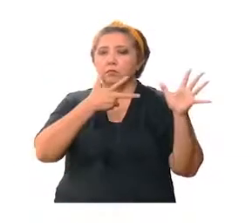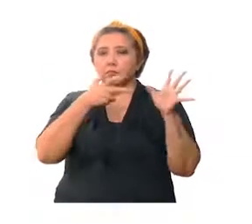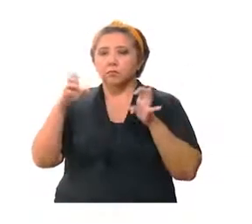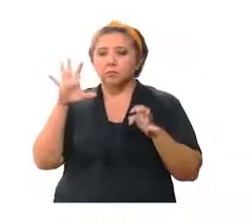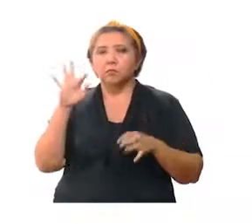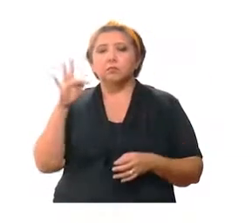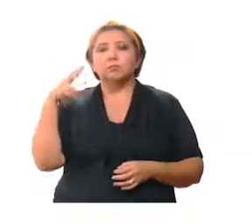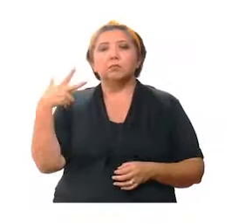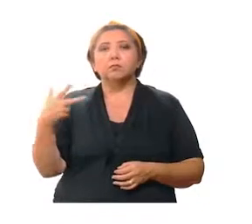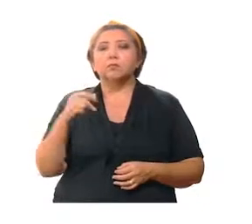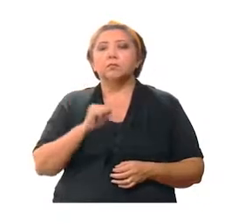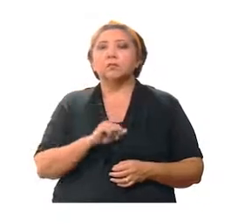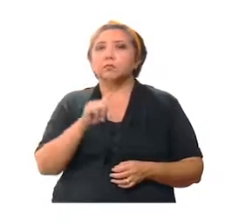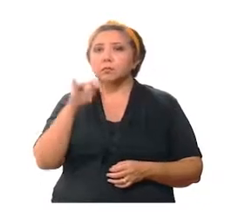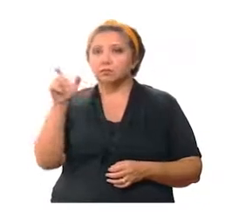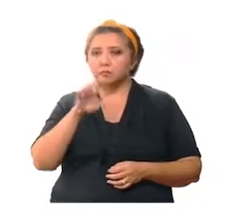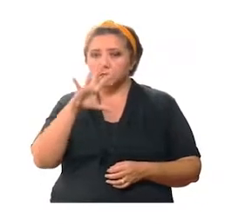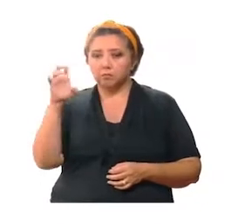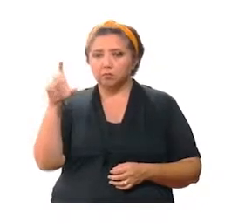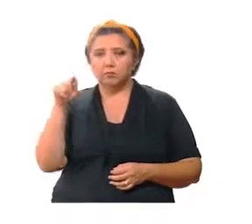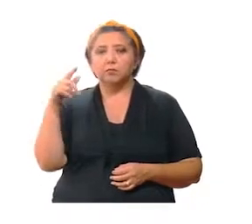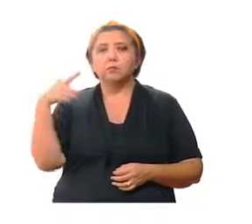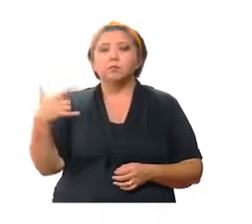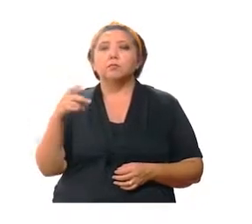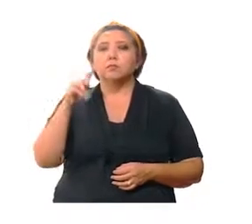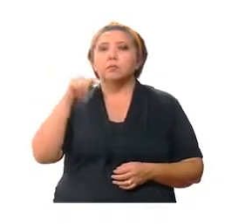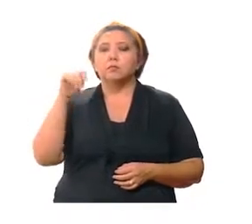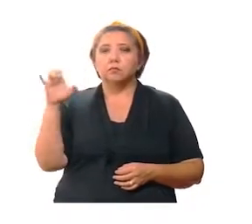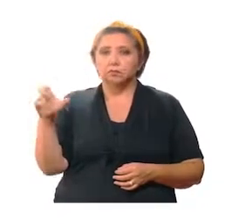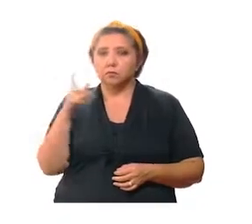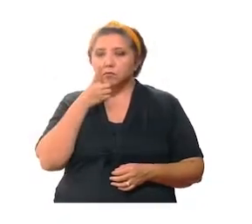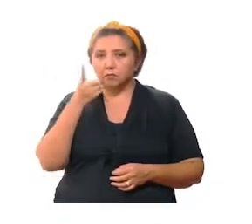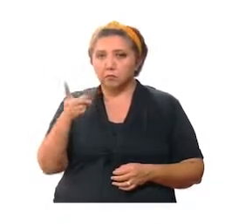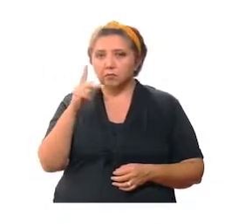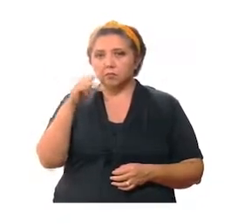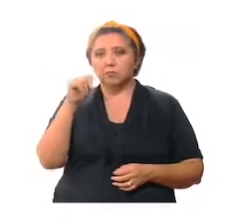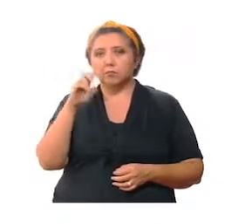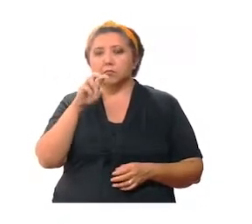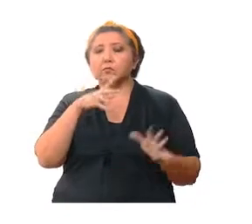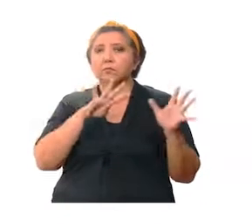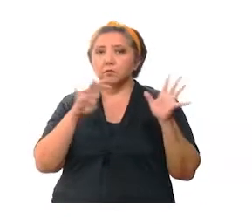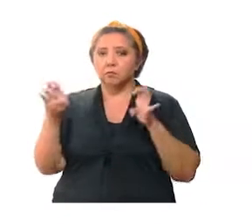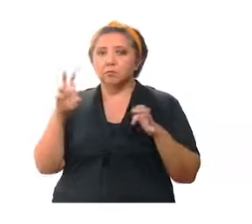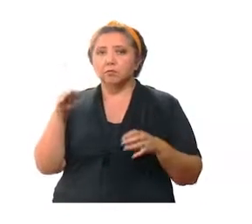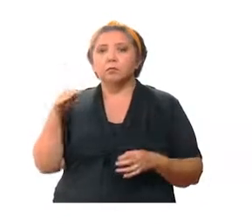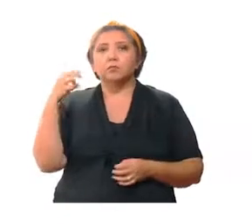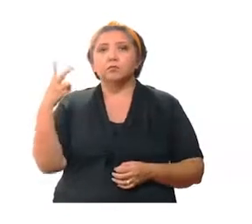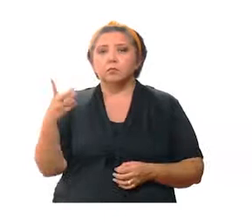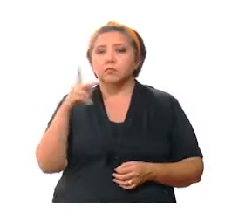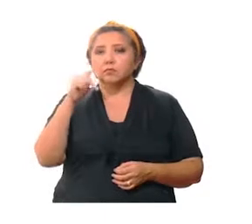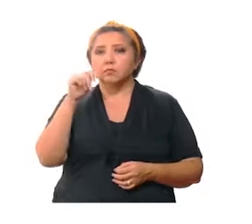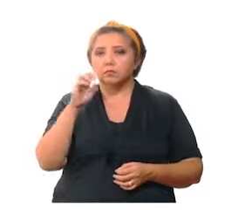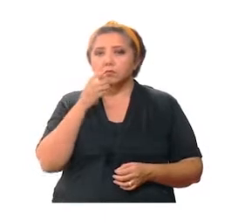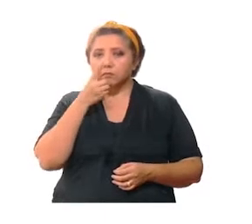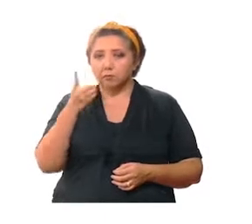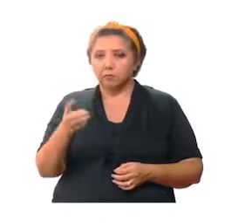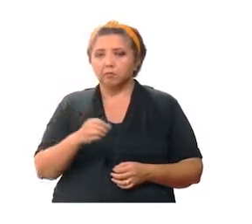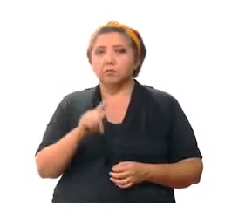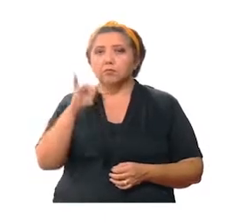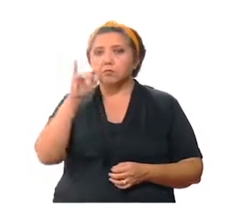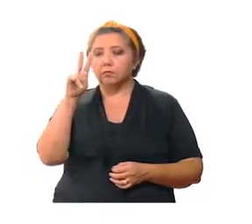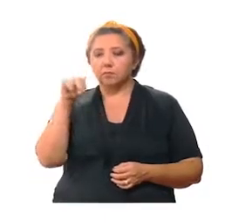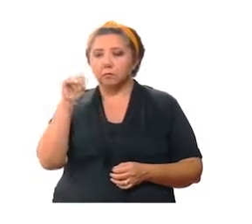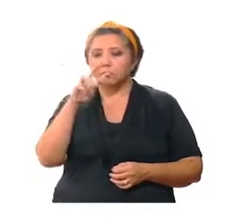Tecash 577, Motul 329, Peto 292, Temozón 257,